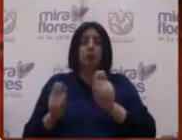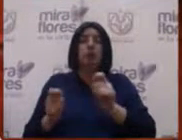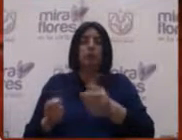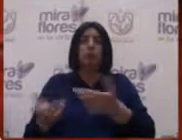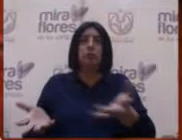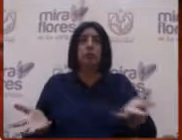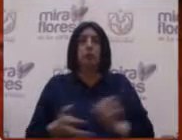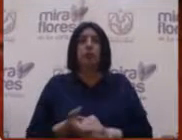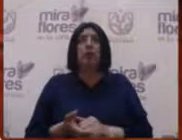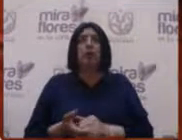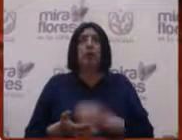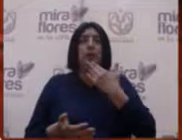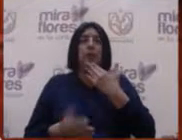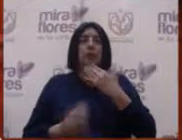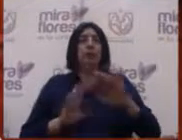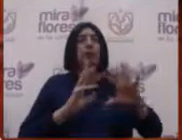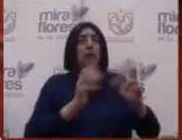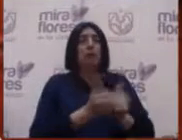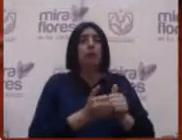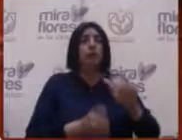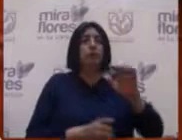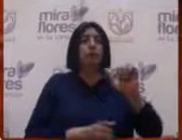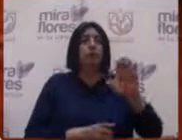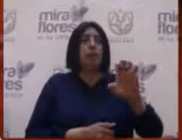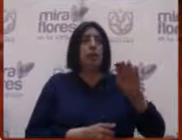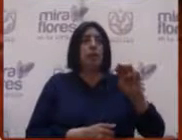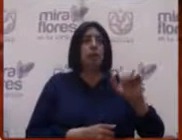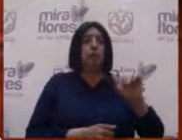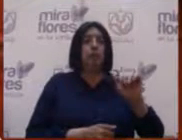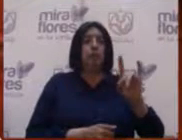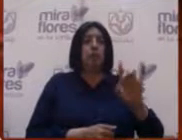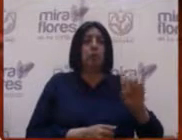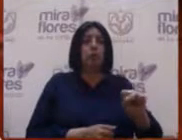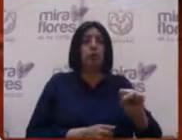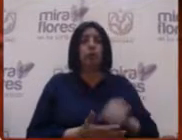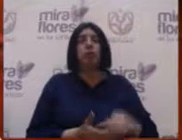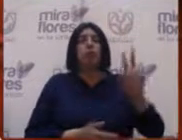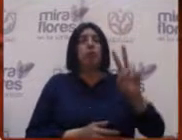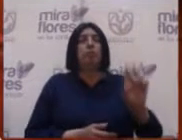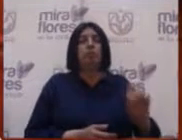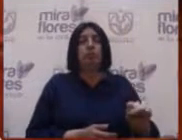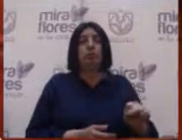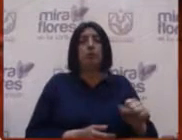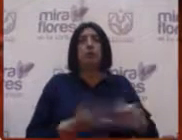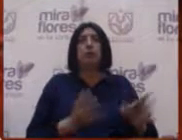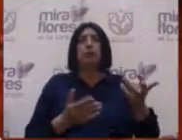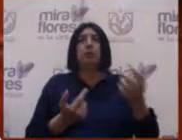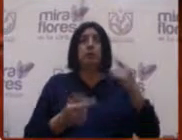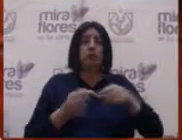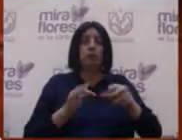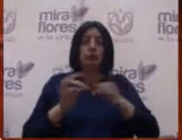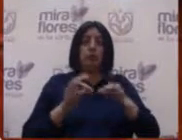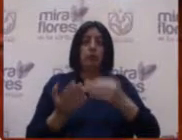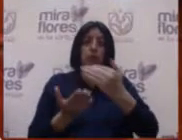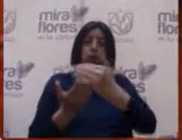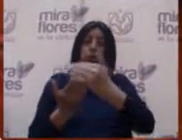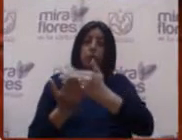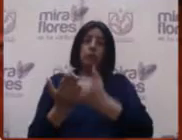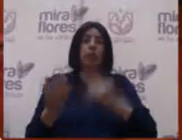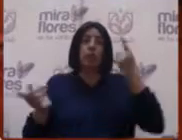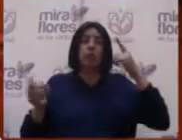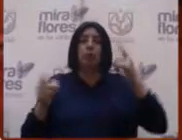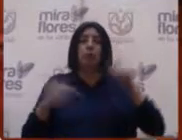bienes antes descritos a la Asociación Emaús Nuevo Progreso, Villa María, conforme a las consideraciones expuestas en el presente